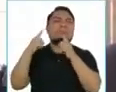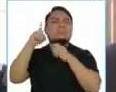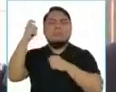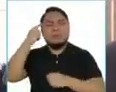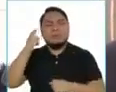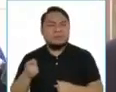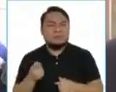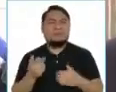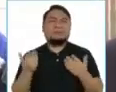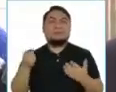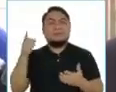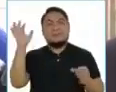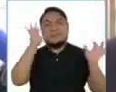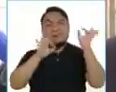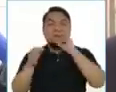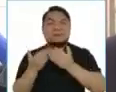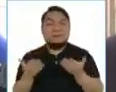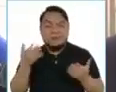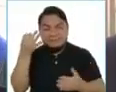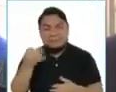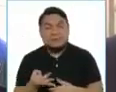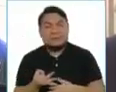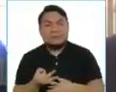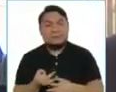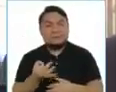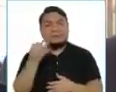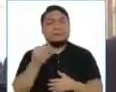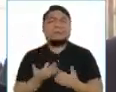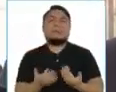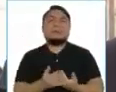son los que van a distraer las verdaderas